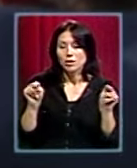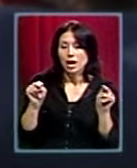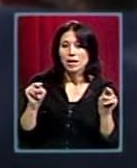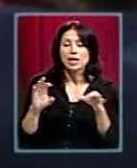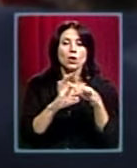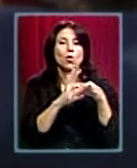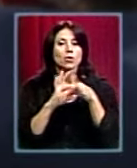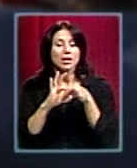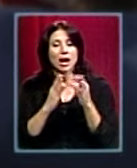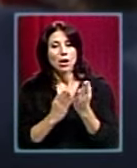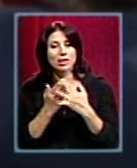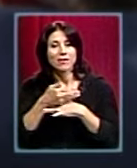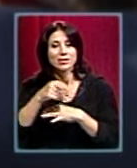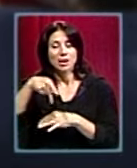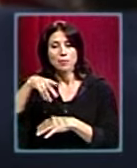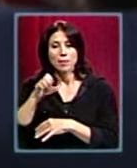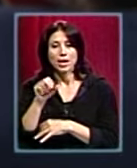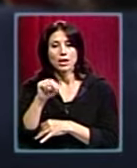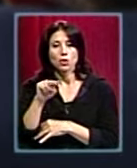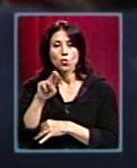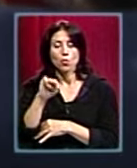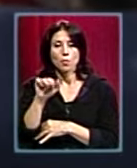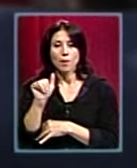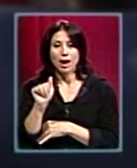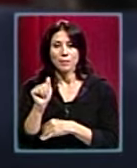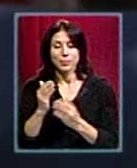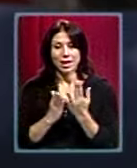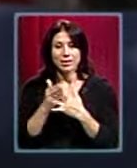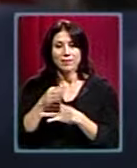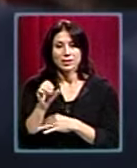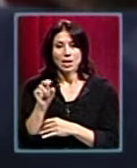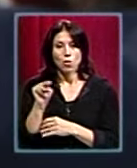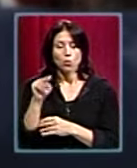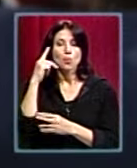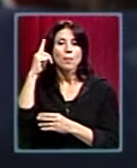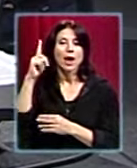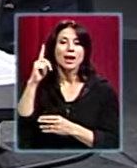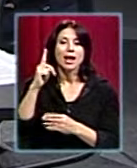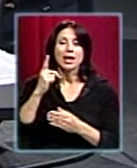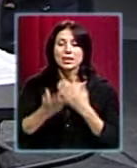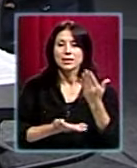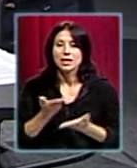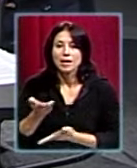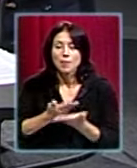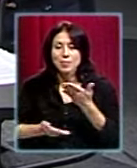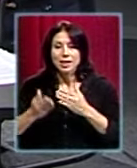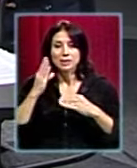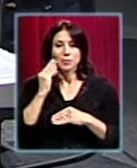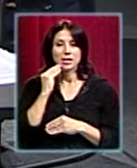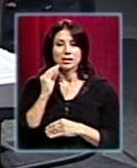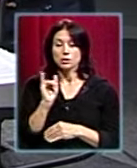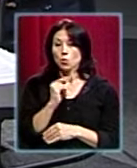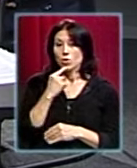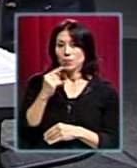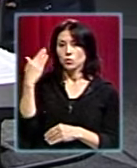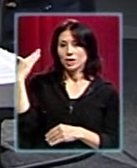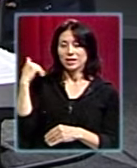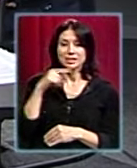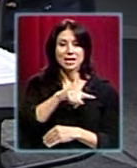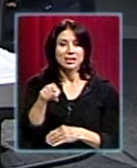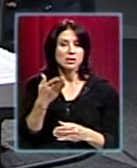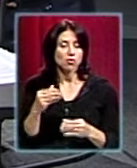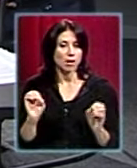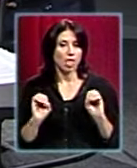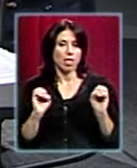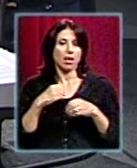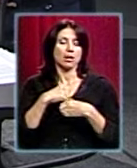organismo de Naciones Unidas, para ir intercambiando experiencias. Como hemos comentado, son cosas que no se han hecho, y entonces, aunque cada